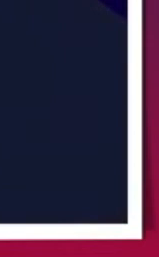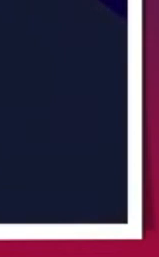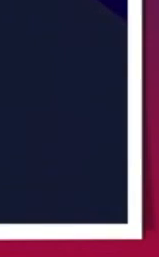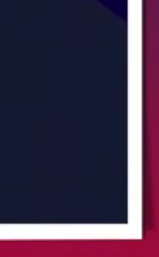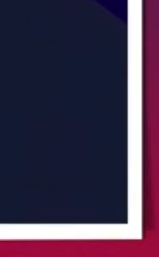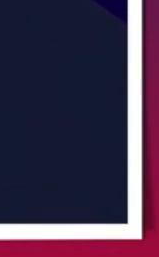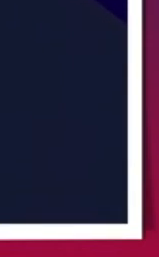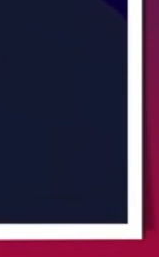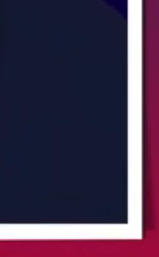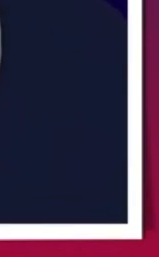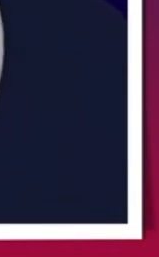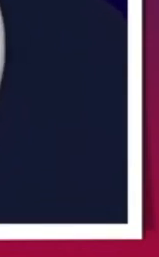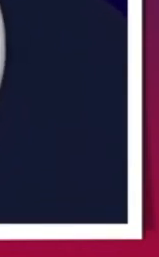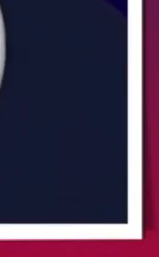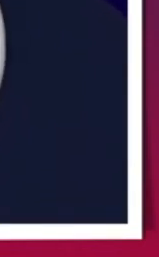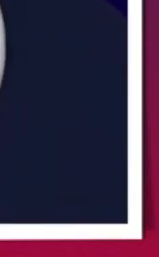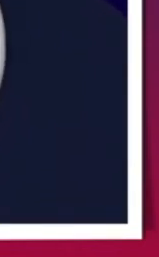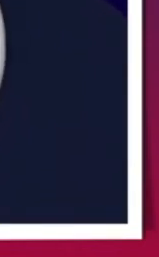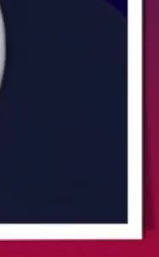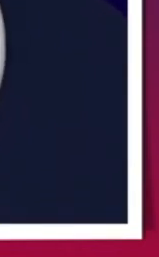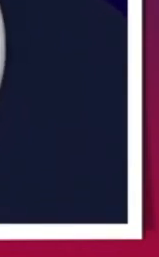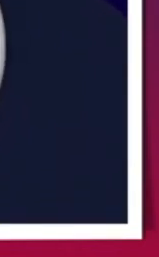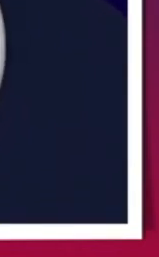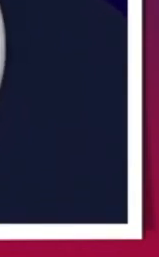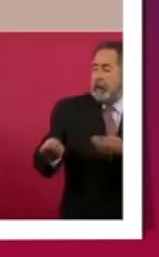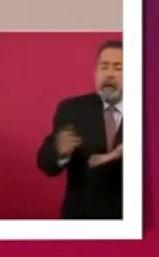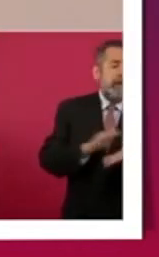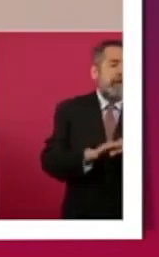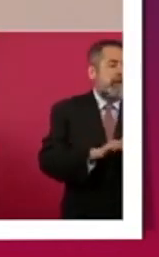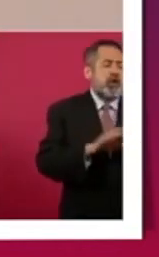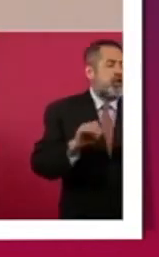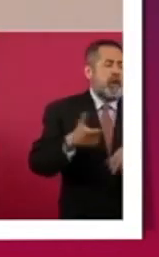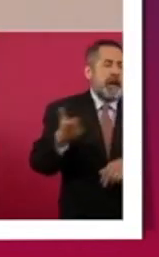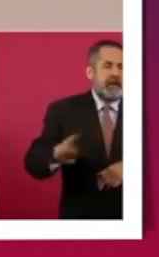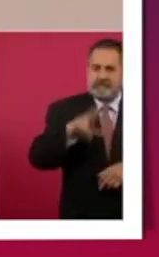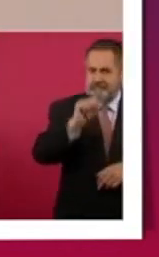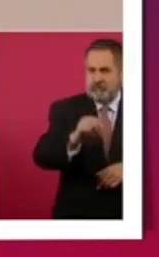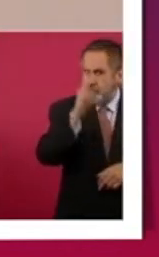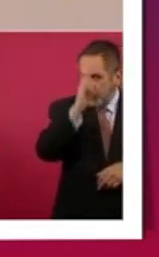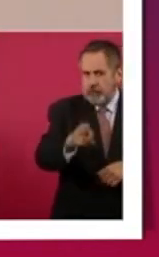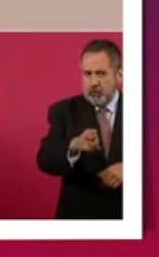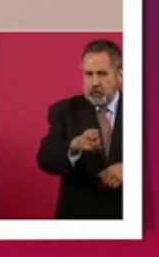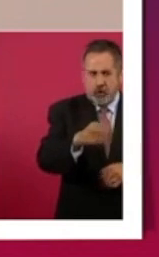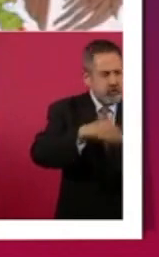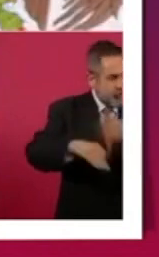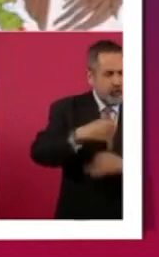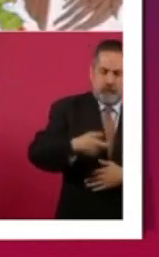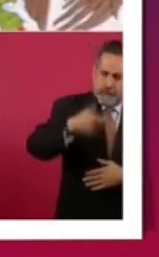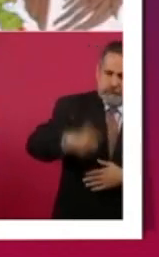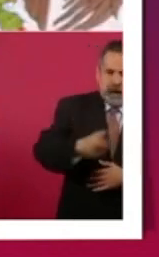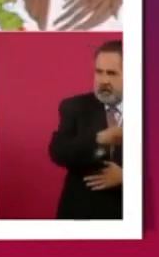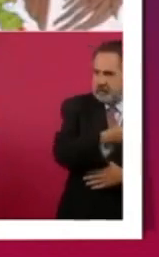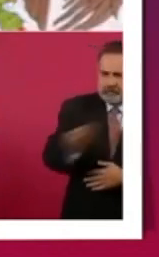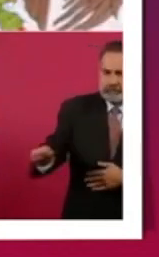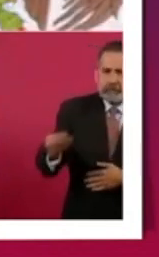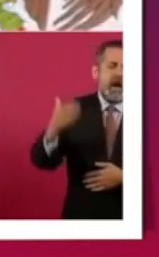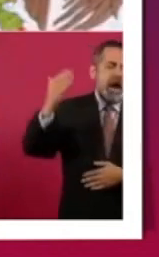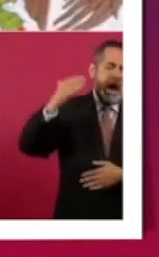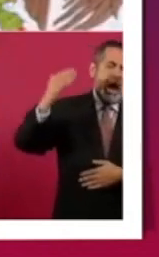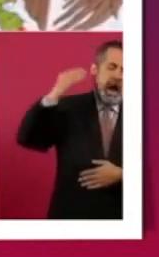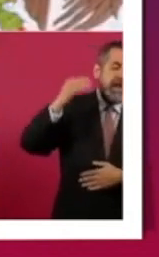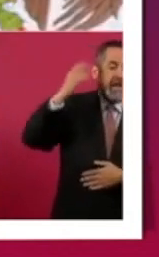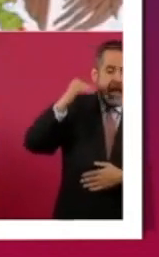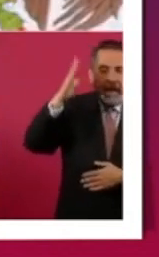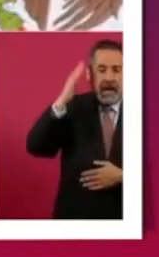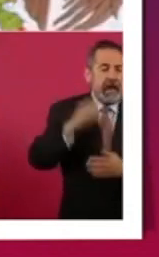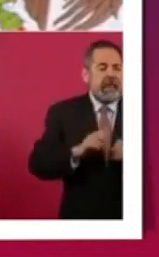La 4. Empresarios reaccionan a la llegada de Raquel Buenrostro a la Secretaría de Economía en sustitución de